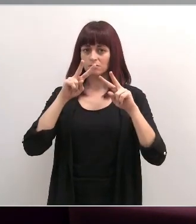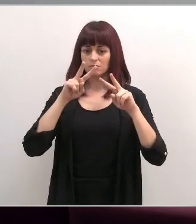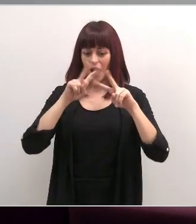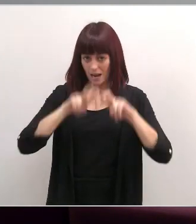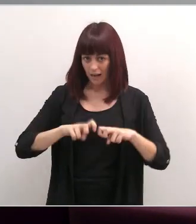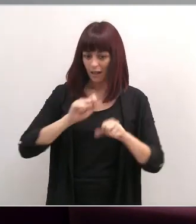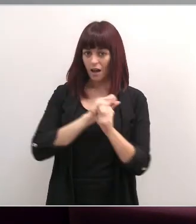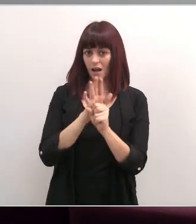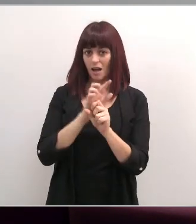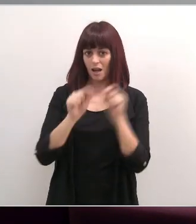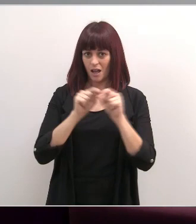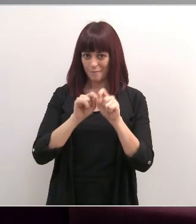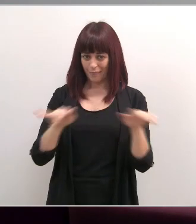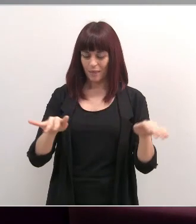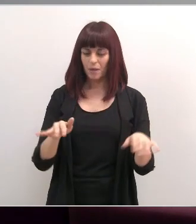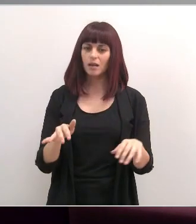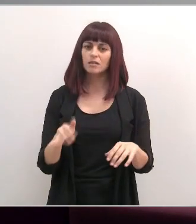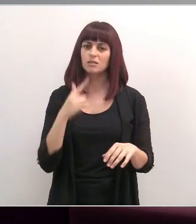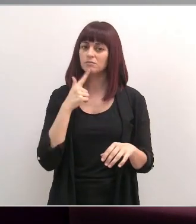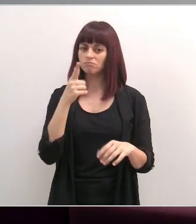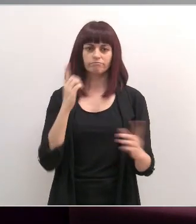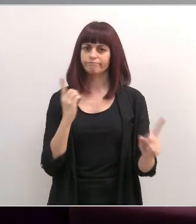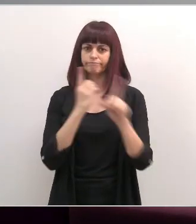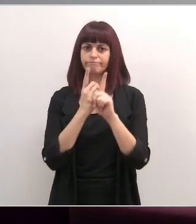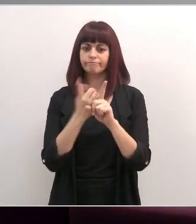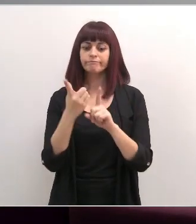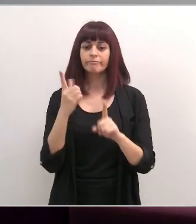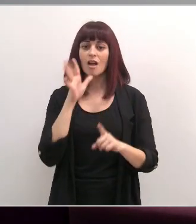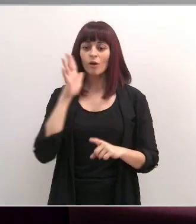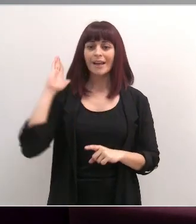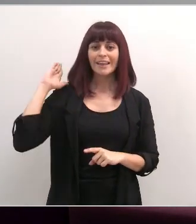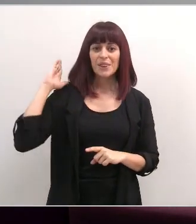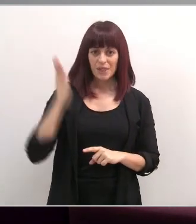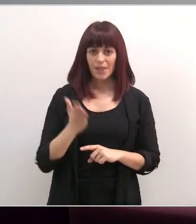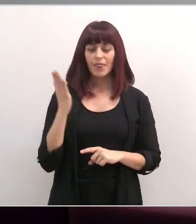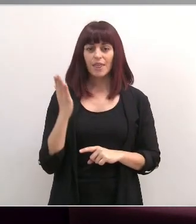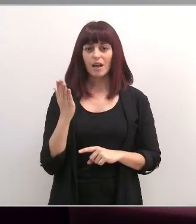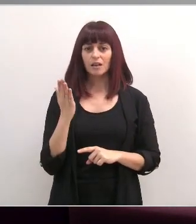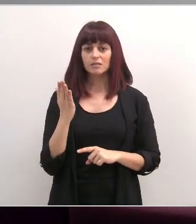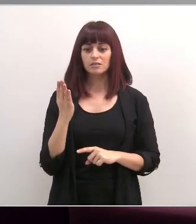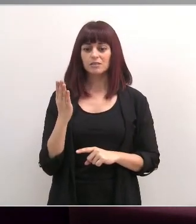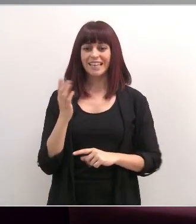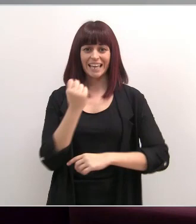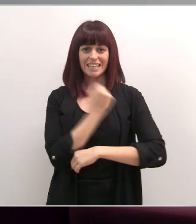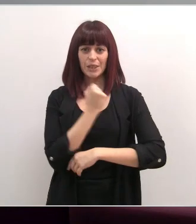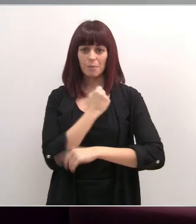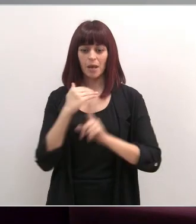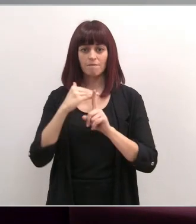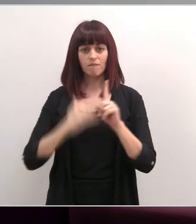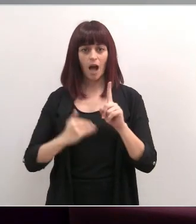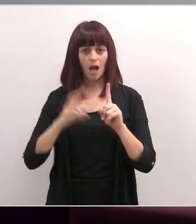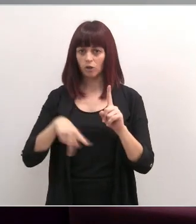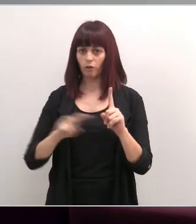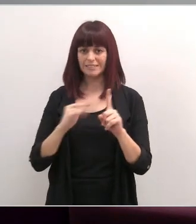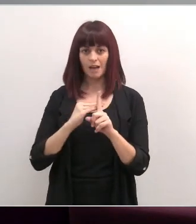Carlos III, ha dicho que, en contra de lo que vienen diciendo ustedes, la tasa de incidencia a mediados de diciembre no era baja, sino